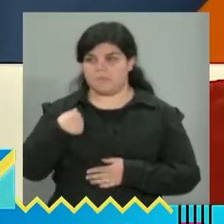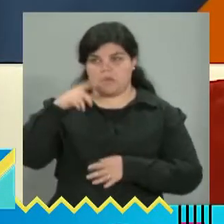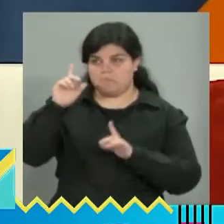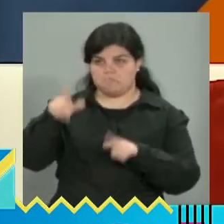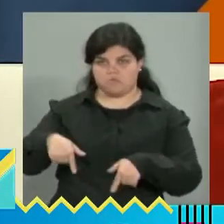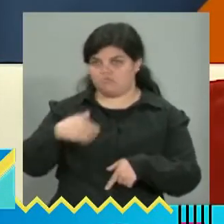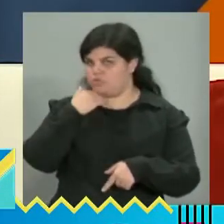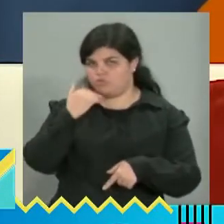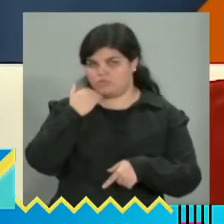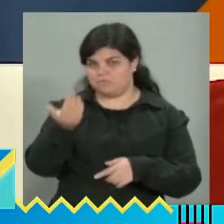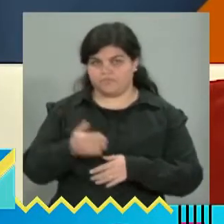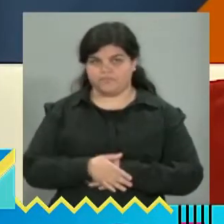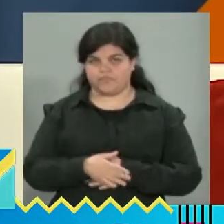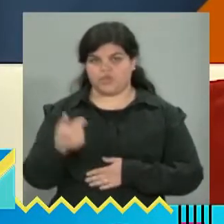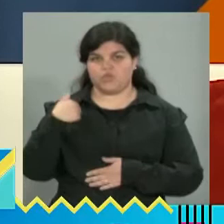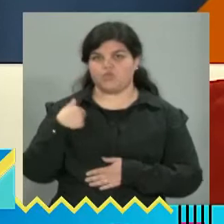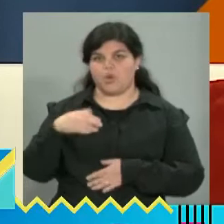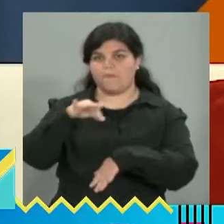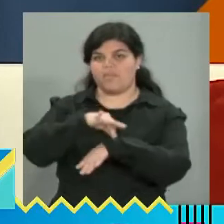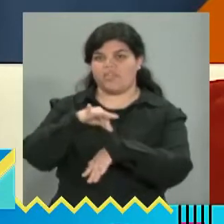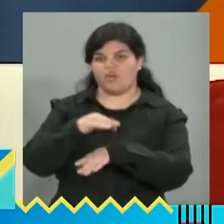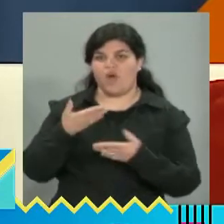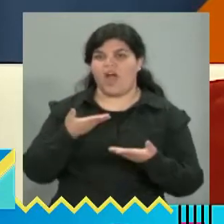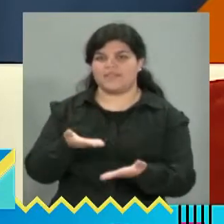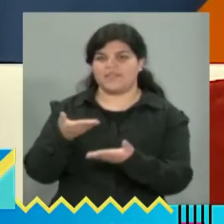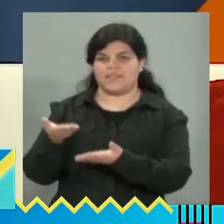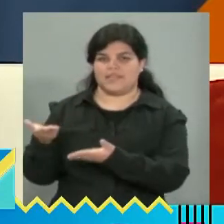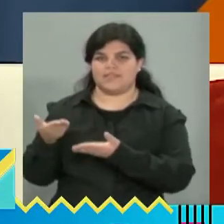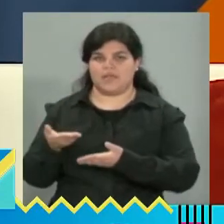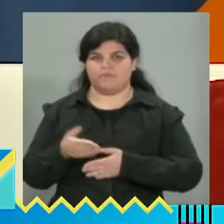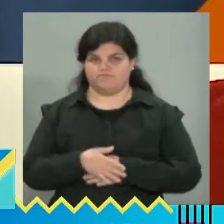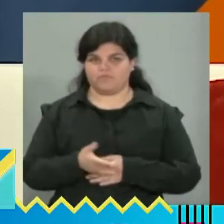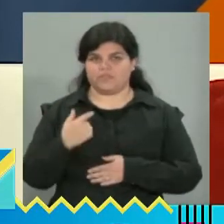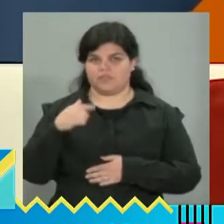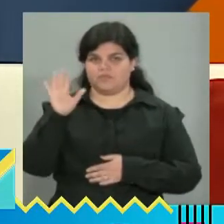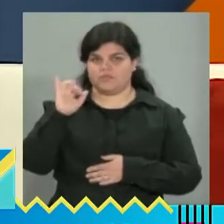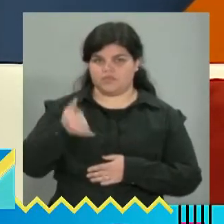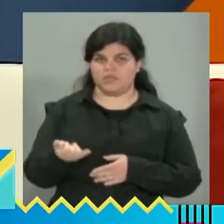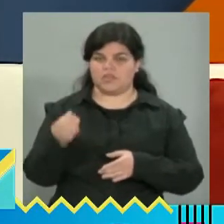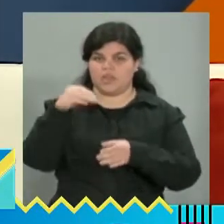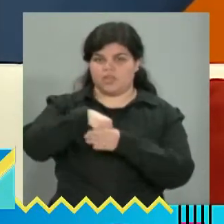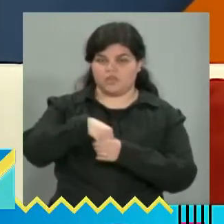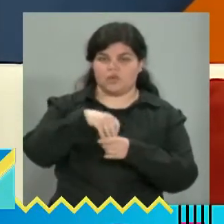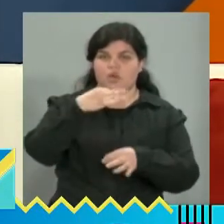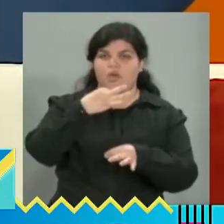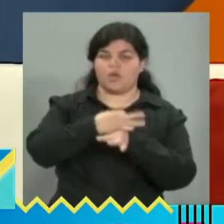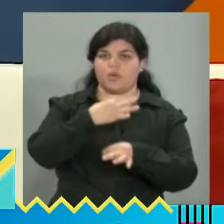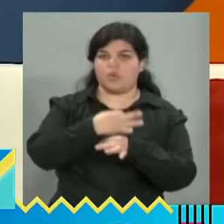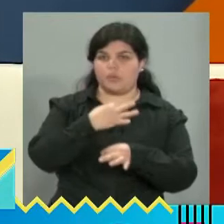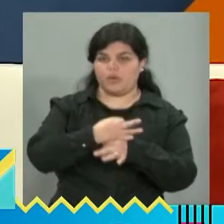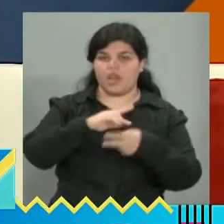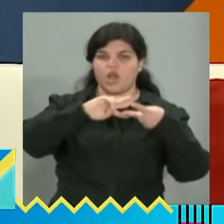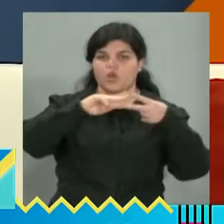médico asistencialista, si bien trabajo en la parte privada en la Escuela de Medicina Nuclear también, no estoy al tanto